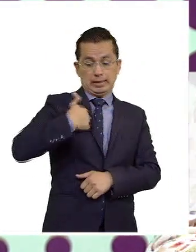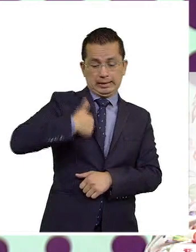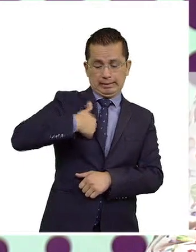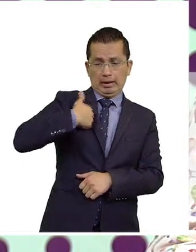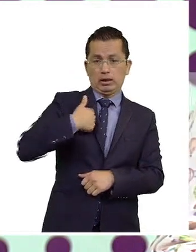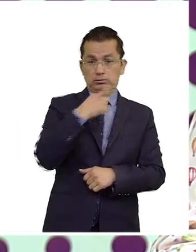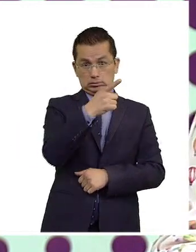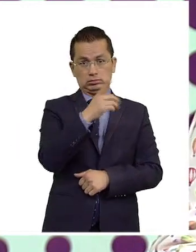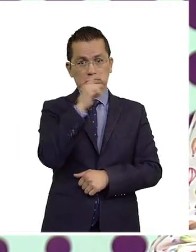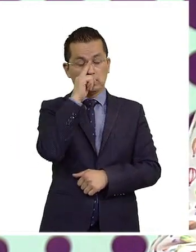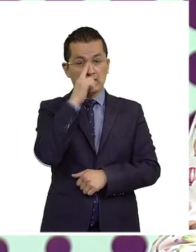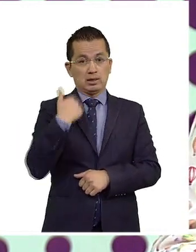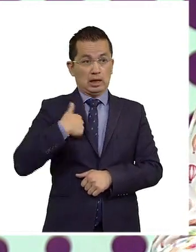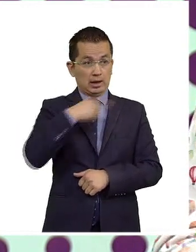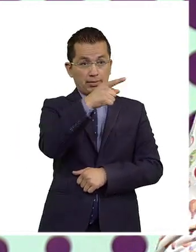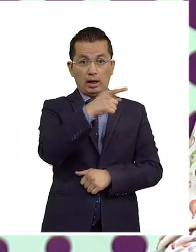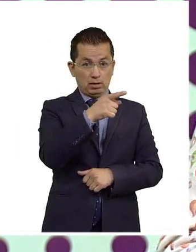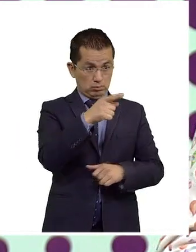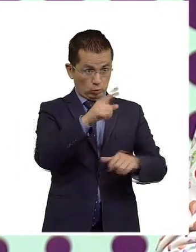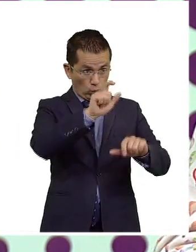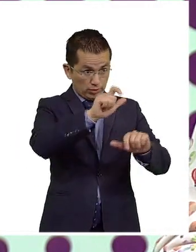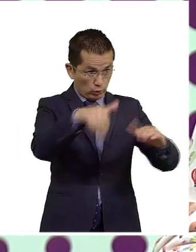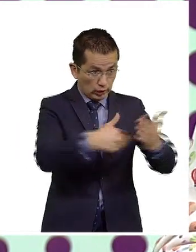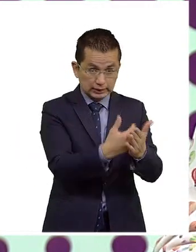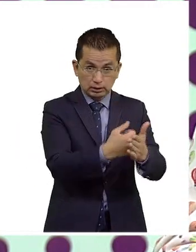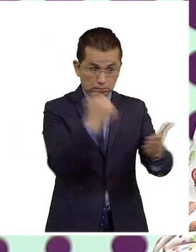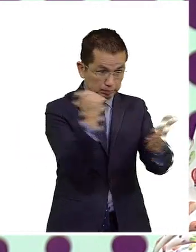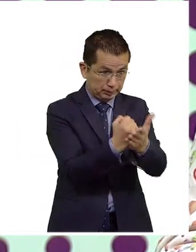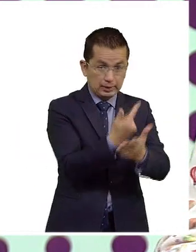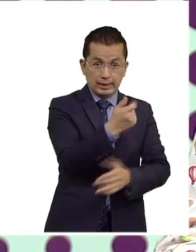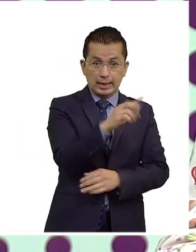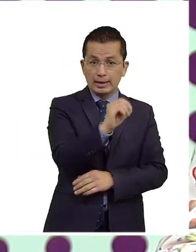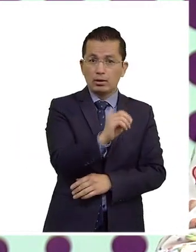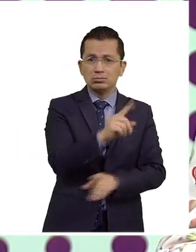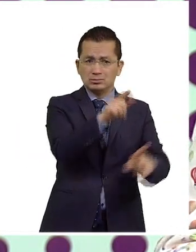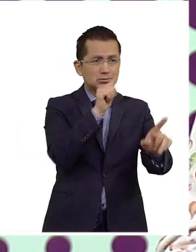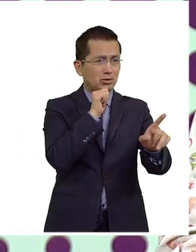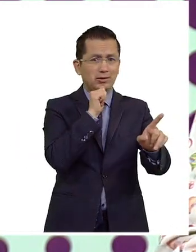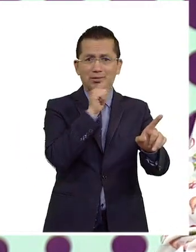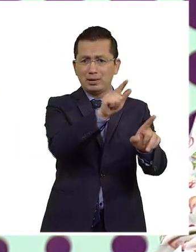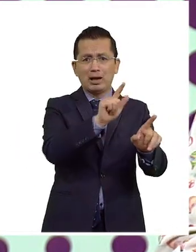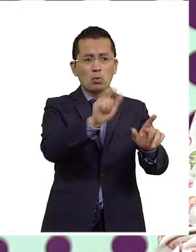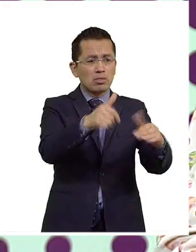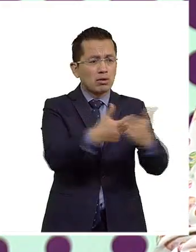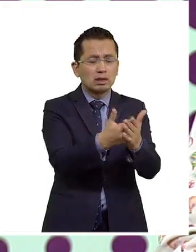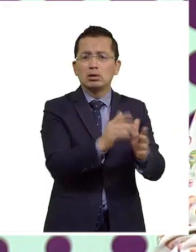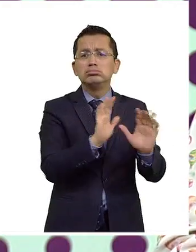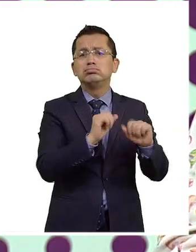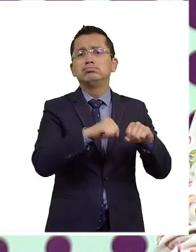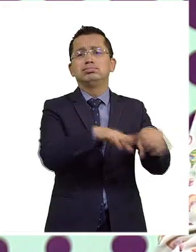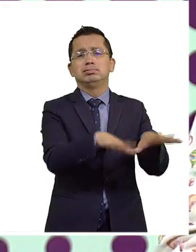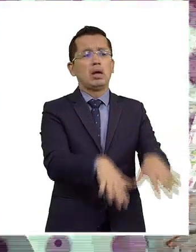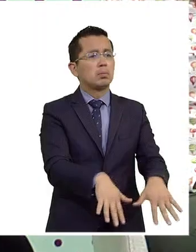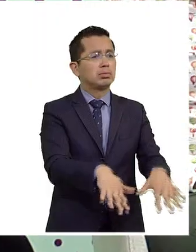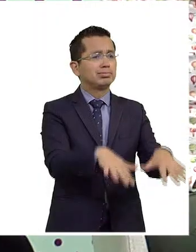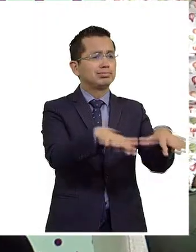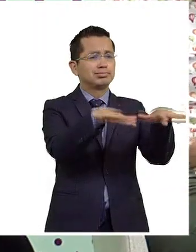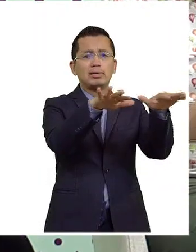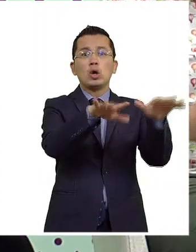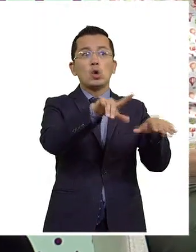a menos que lo decida en el futuro, pues esta visión tendría sentido. Claro. Pero no es el contexto en el que se encuentra ni nuestro país ni nuestra